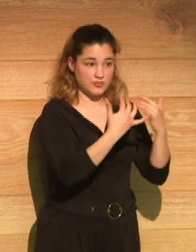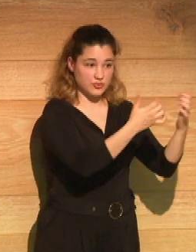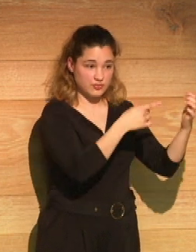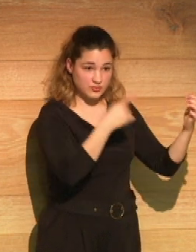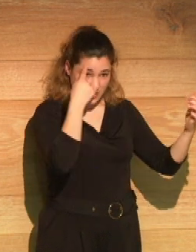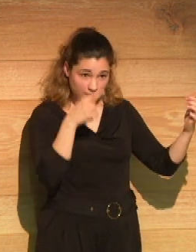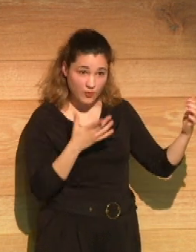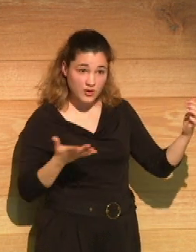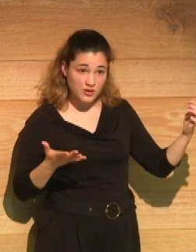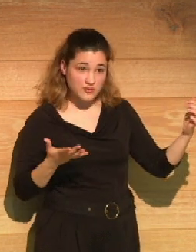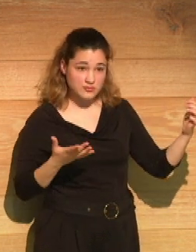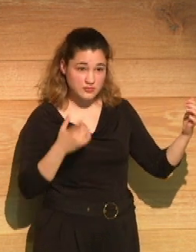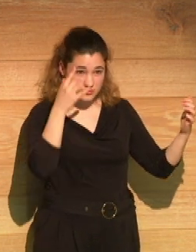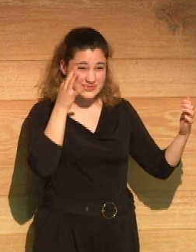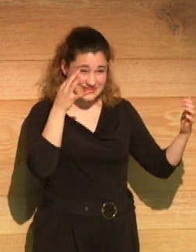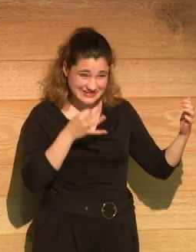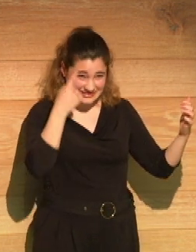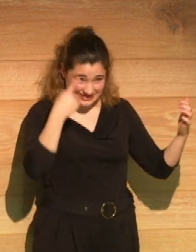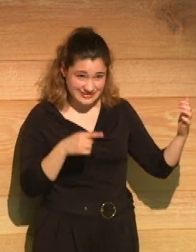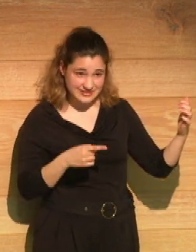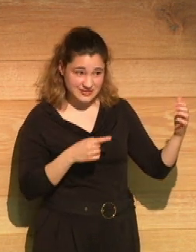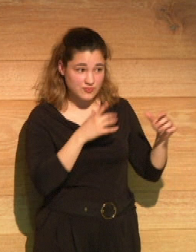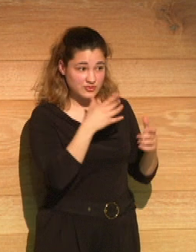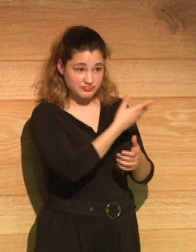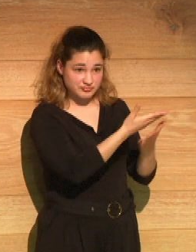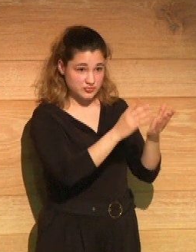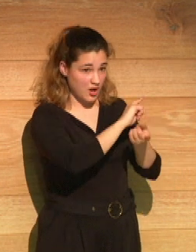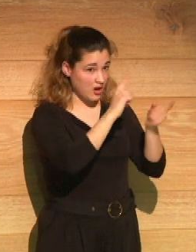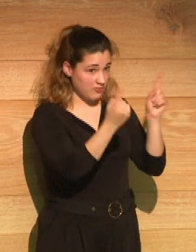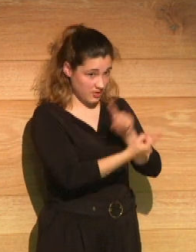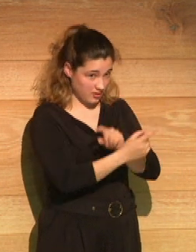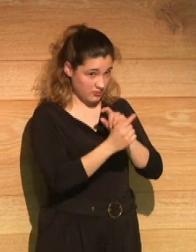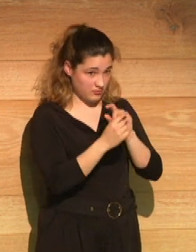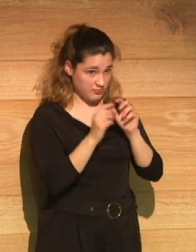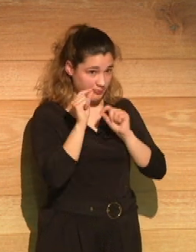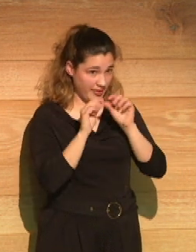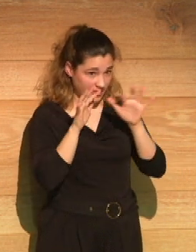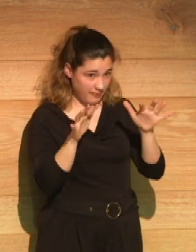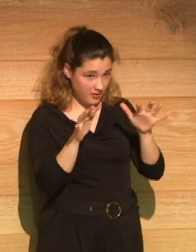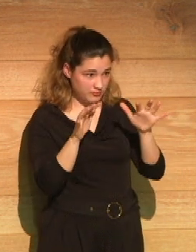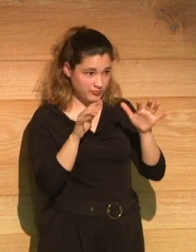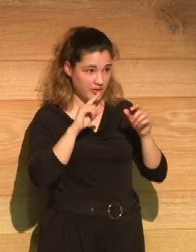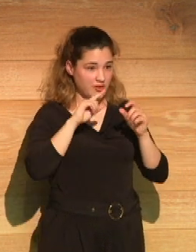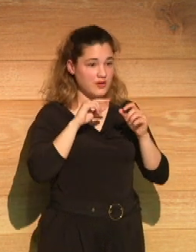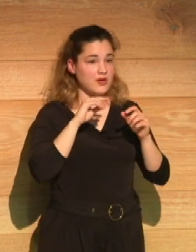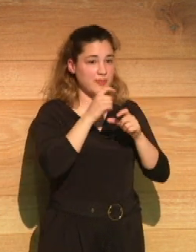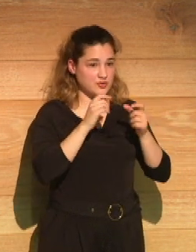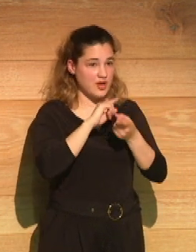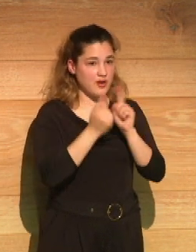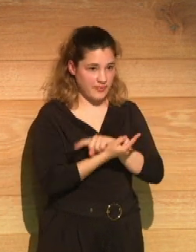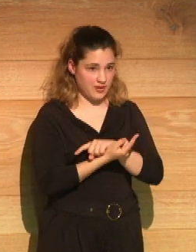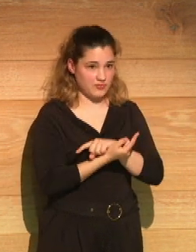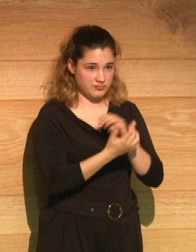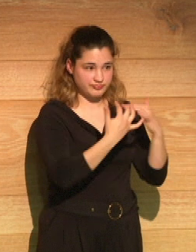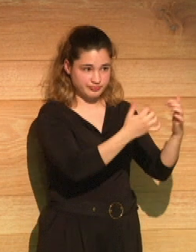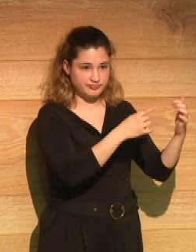audiencia. Realmente la conocemos, porque nuestra audiencia ha cambiado totalmente durante la pandemia. Cambió. Es una audiencia que